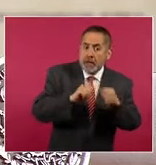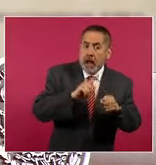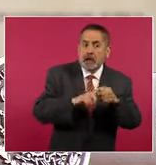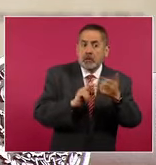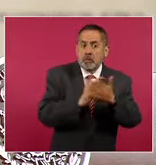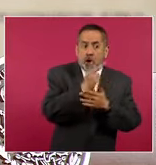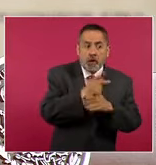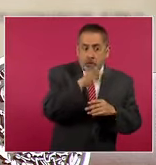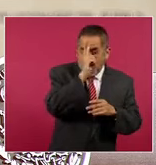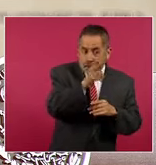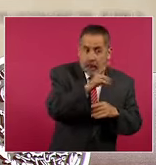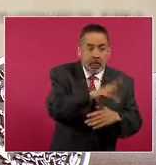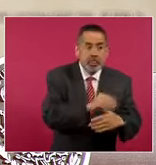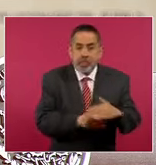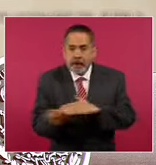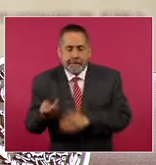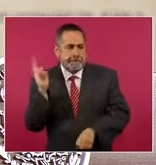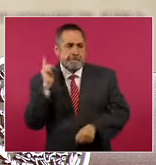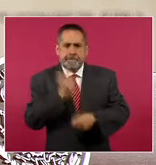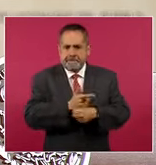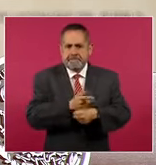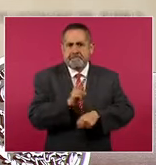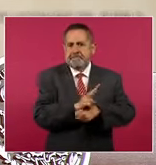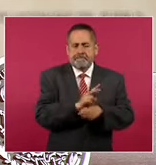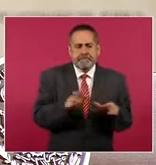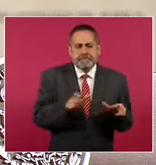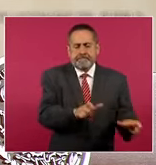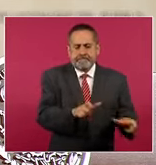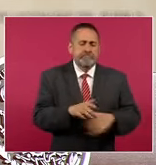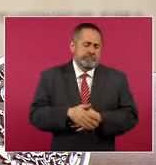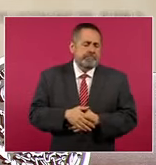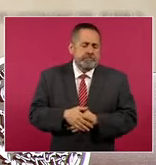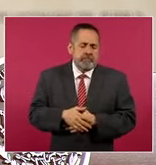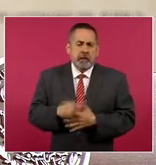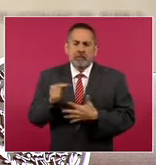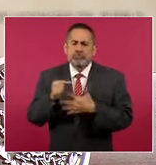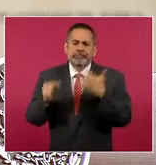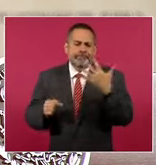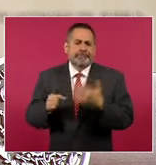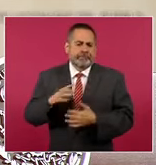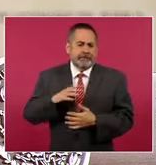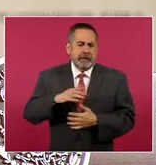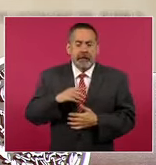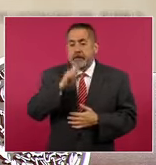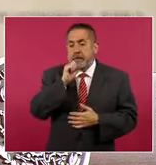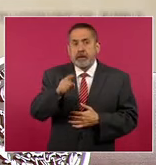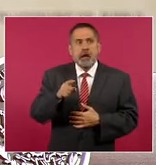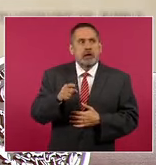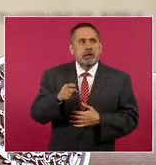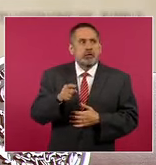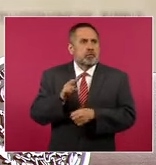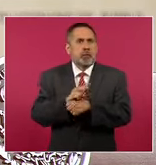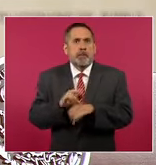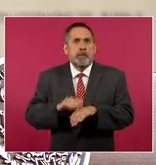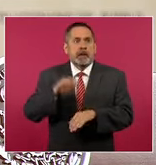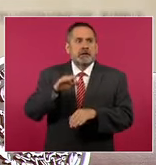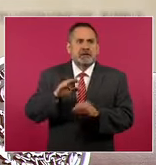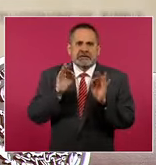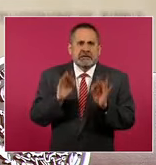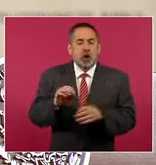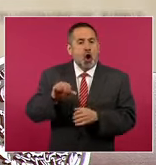protegidas. Asimismo, en los principales logros que se han tenido, el incremento ha sido de un